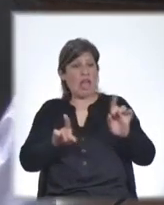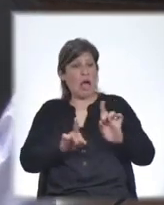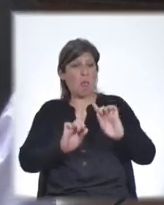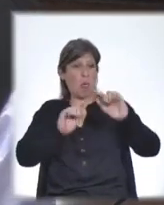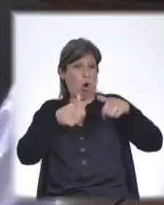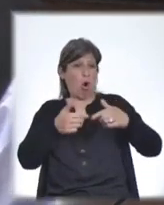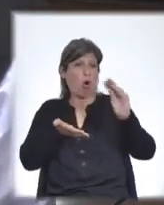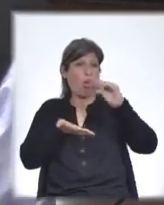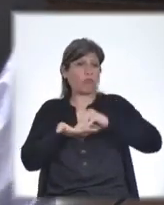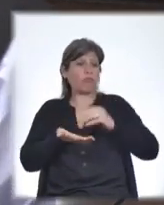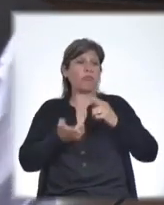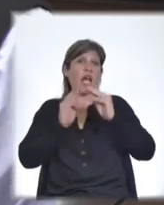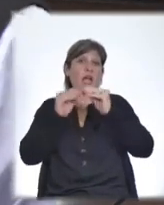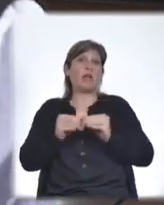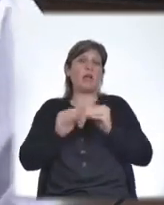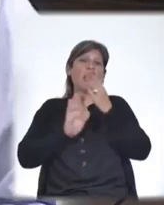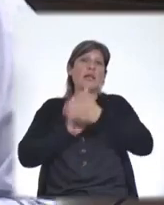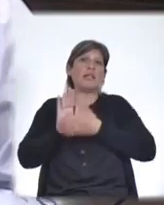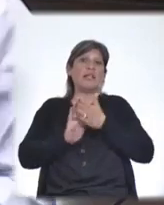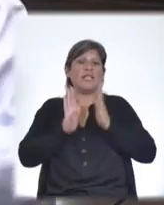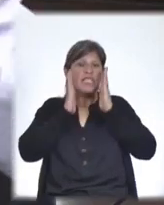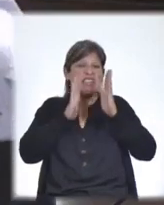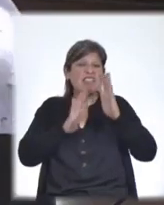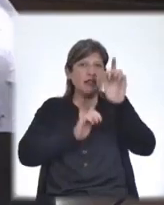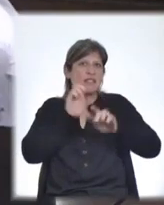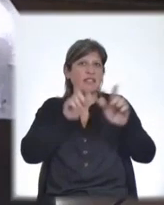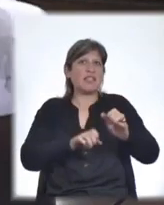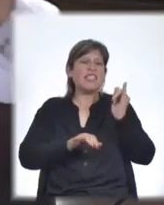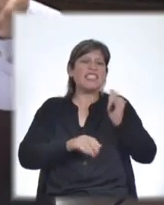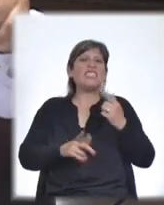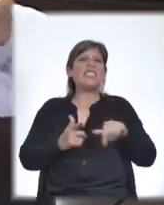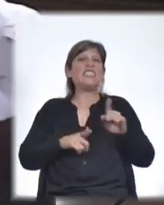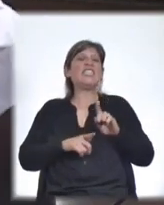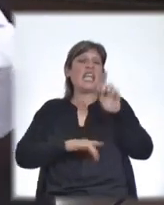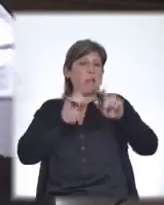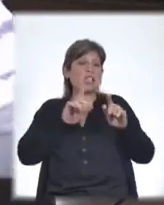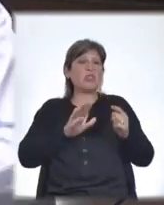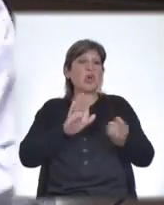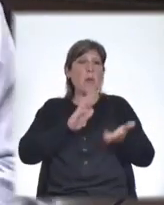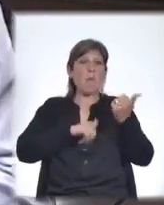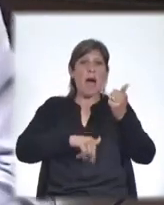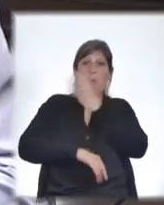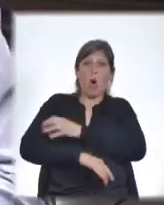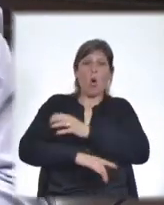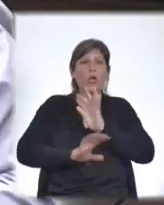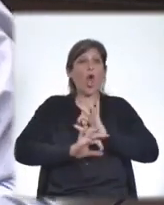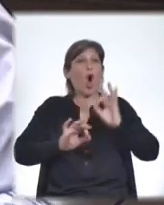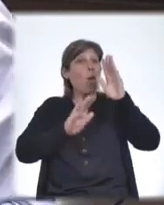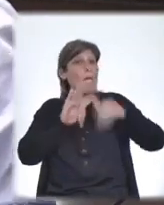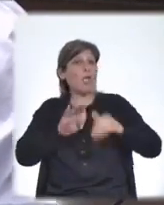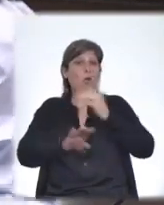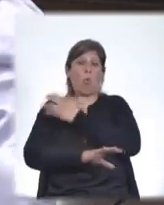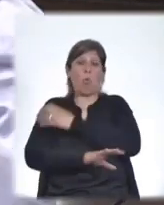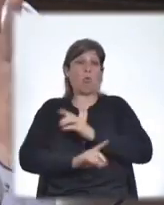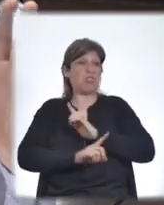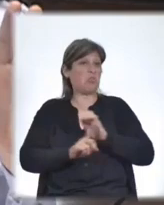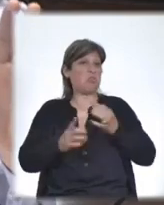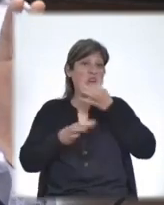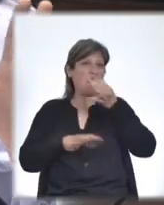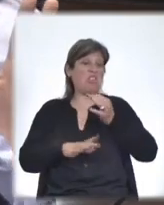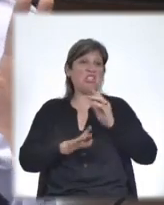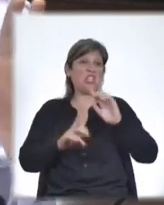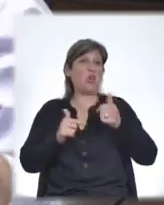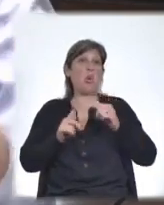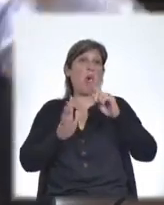en este presupuesto nacional que dice estar centrado en la gente si los uruguayos van a ser más pobres o menos pobres. No lo dice. No hay una gráfica